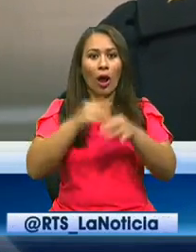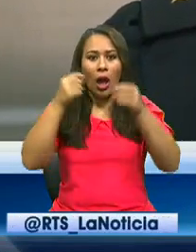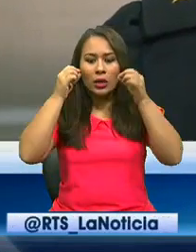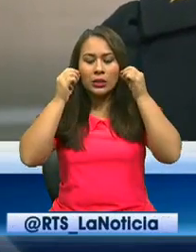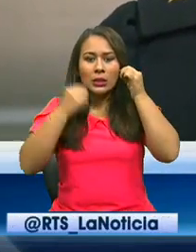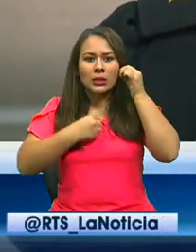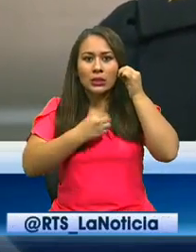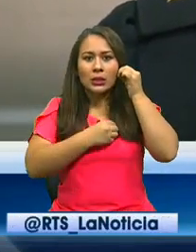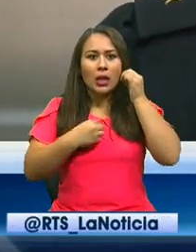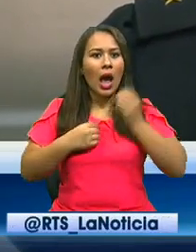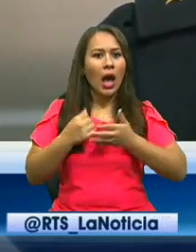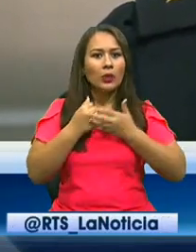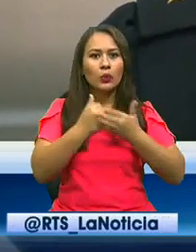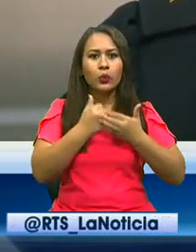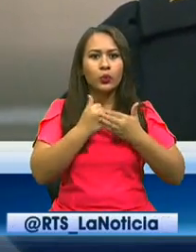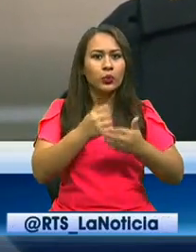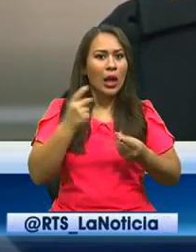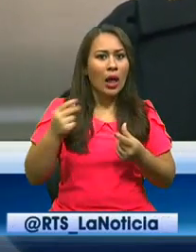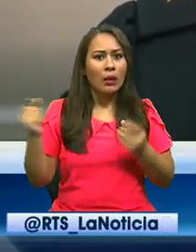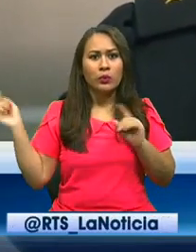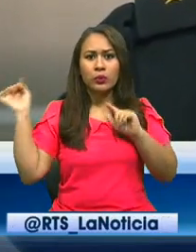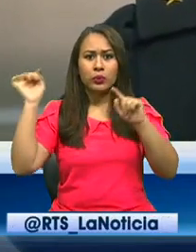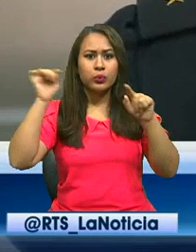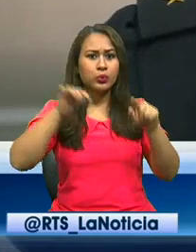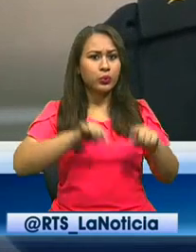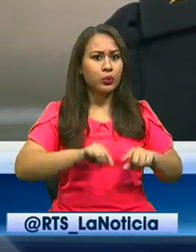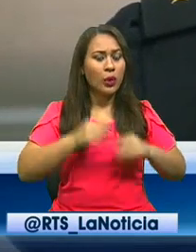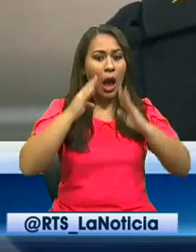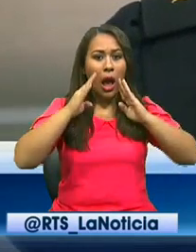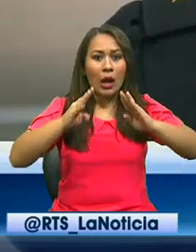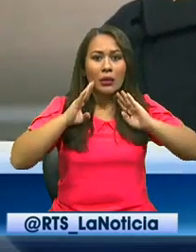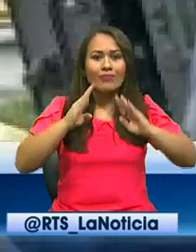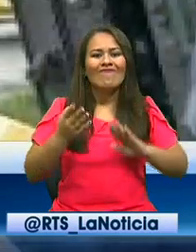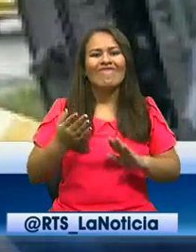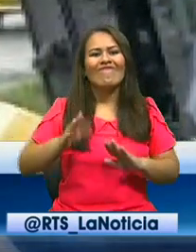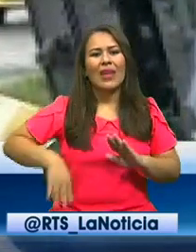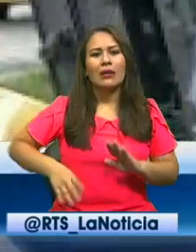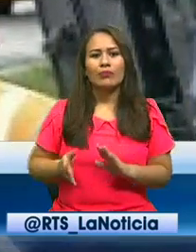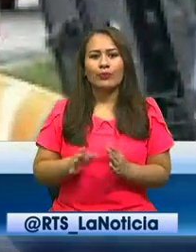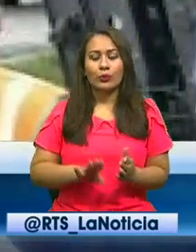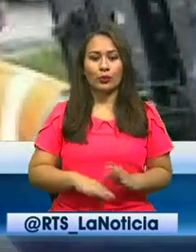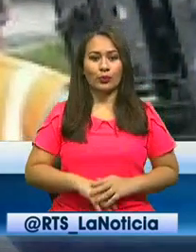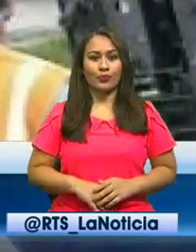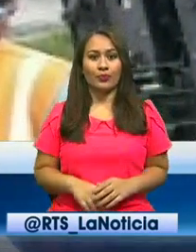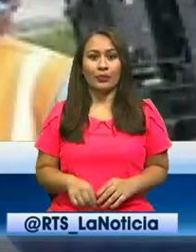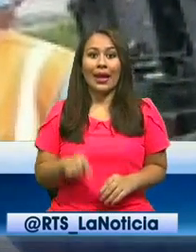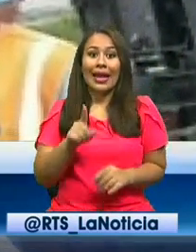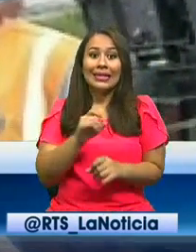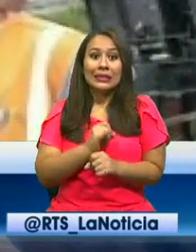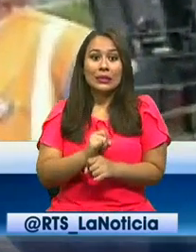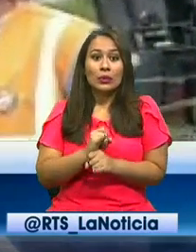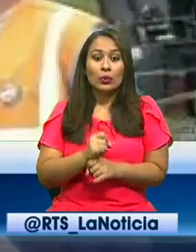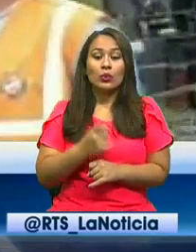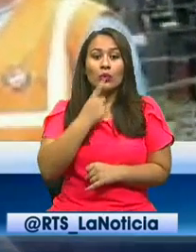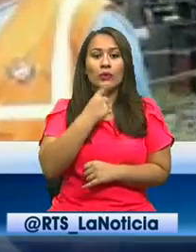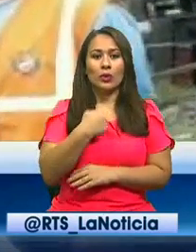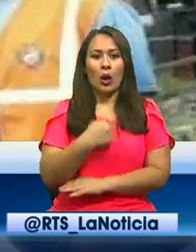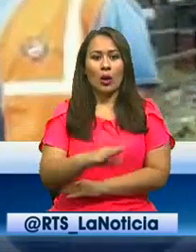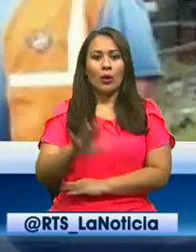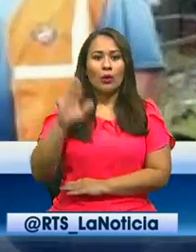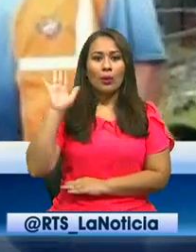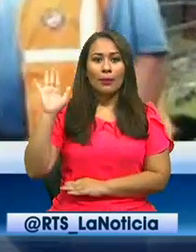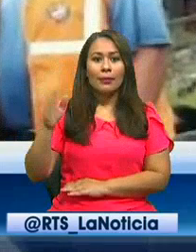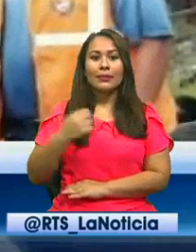y médicas y de todo el personal médico que se ha desplegado para dar esa atención, falleció. La institución también expresó su compromiso de brindar